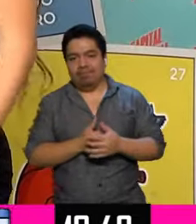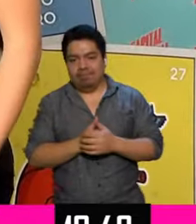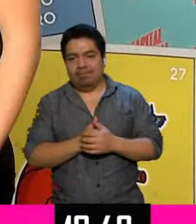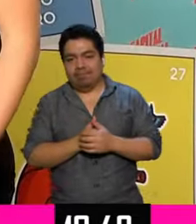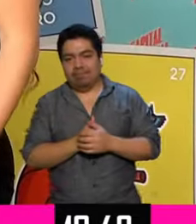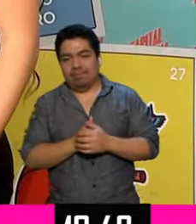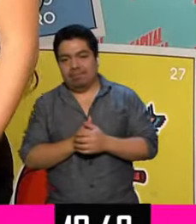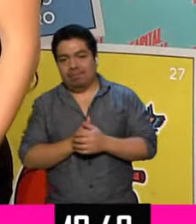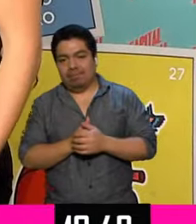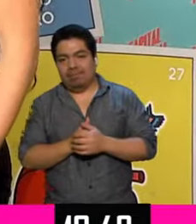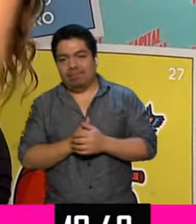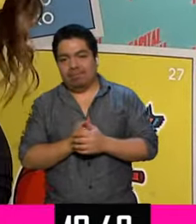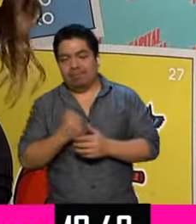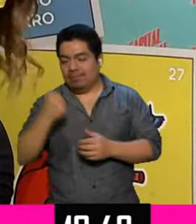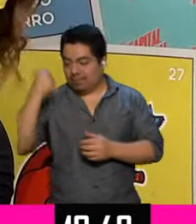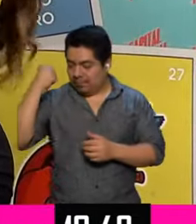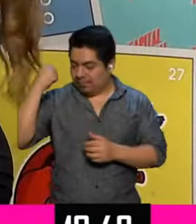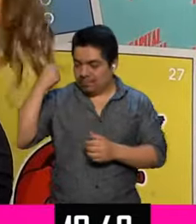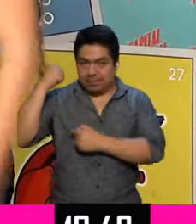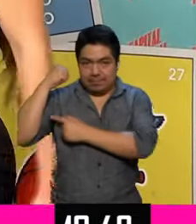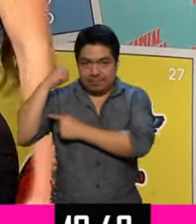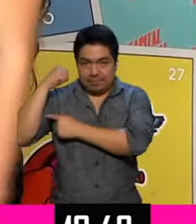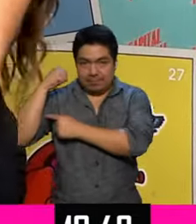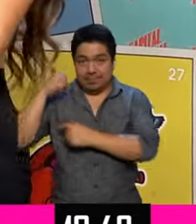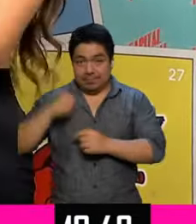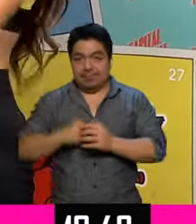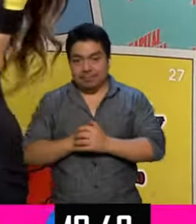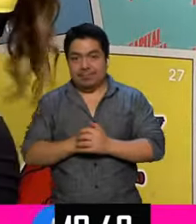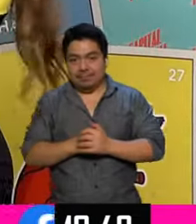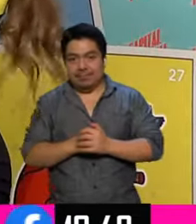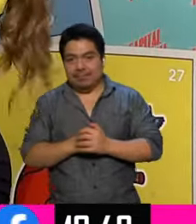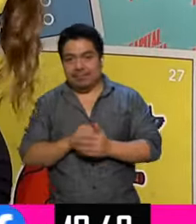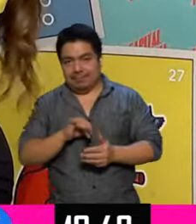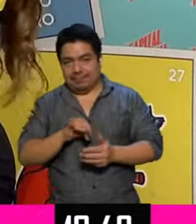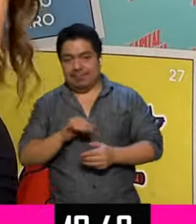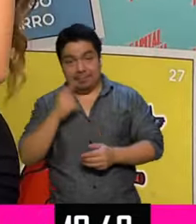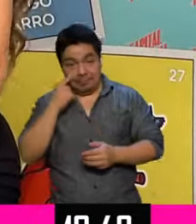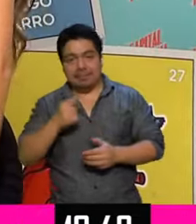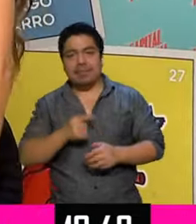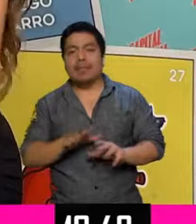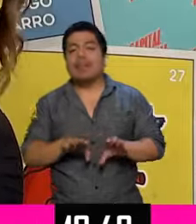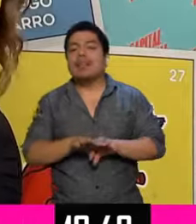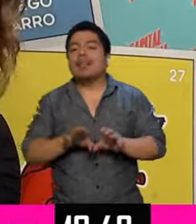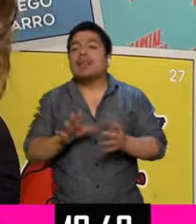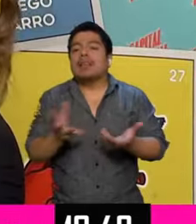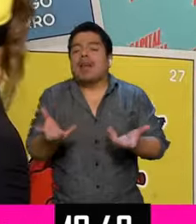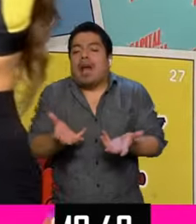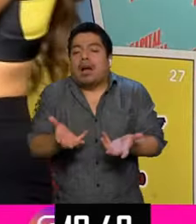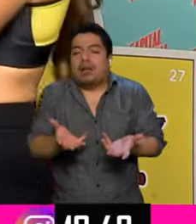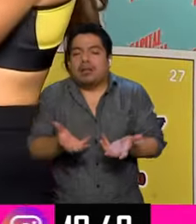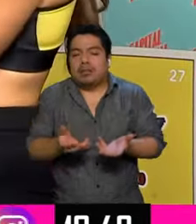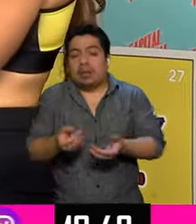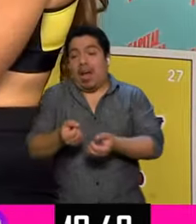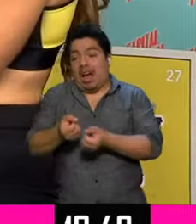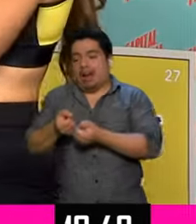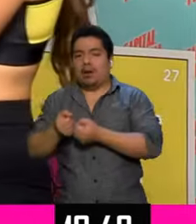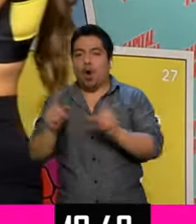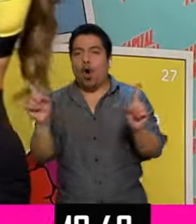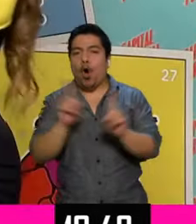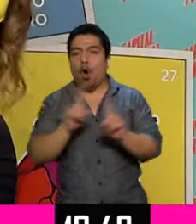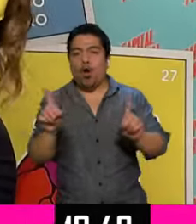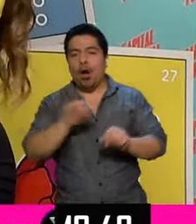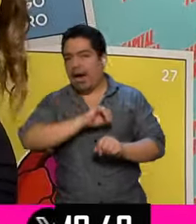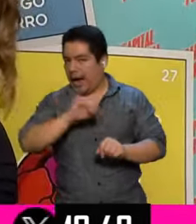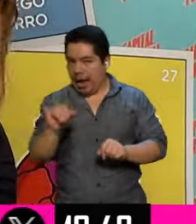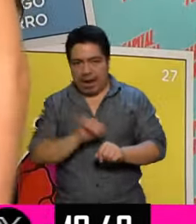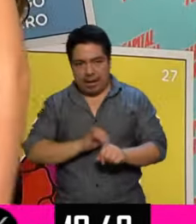ya le está enseñando ahí el músculo. Sí. Ay, güey. Hijo de su madre. ¿Y entonces ahí qué hacemos? Entonces, lo que tenemos que hacer jamás es jalar hacia atrás. ¿Hacia jamás